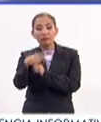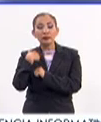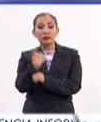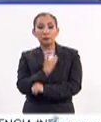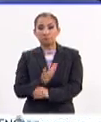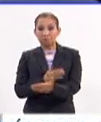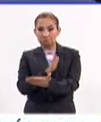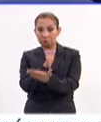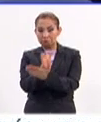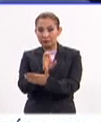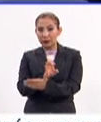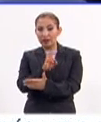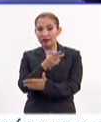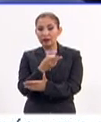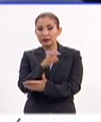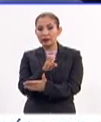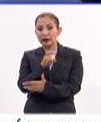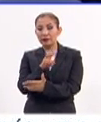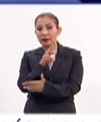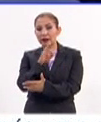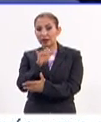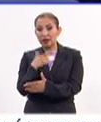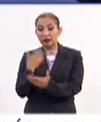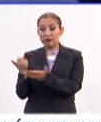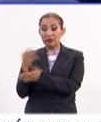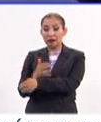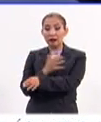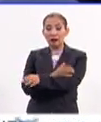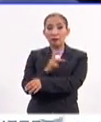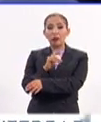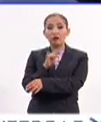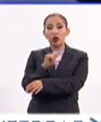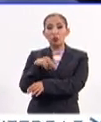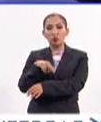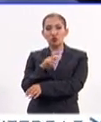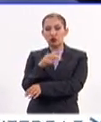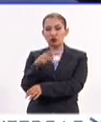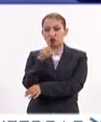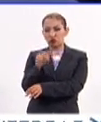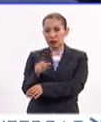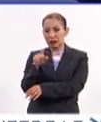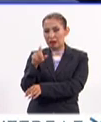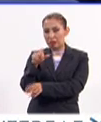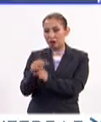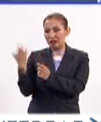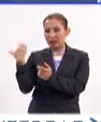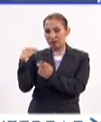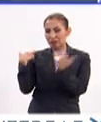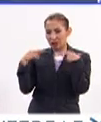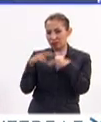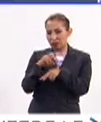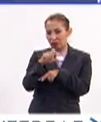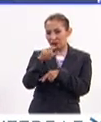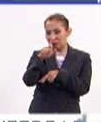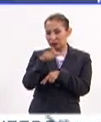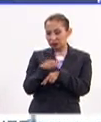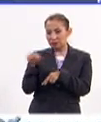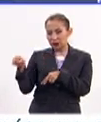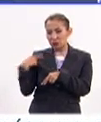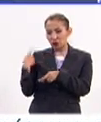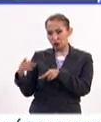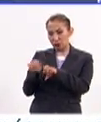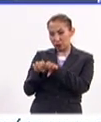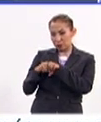el presidente Echeverría acompañado de Porfirio Muñoz Ledo y otros que habían sido profesores del Colegio de México y que estaban en